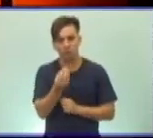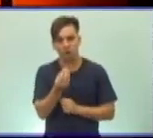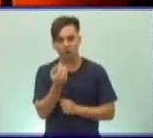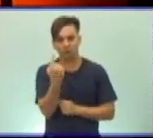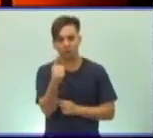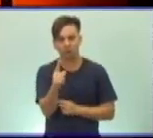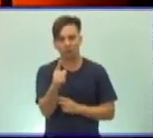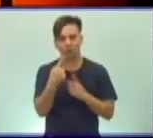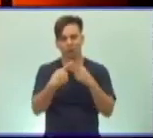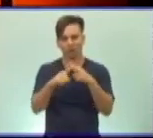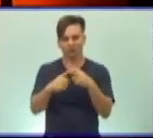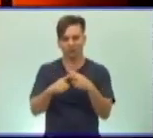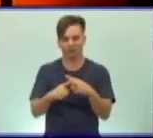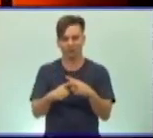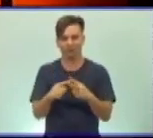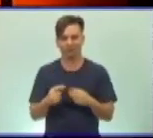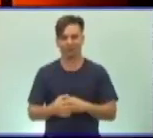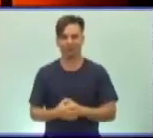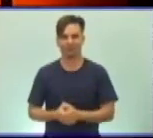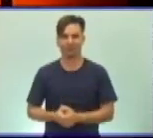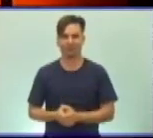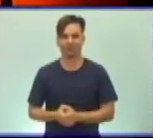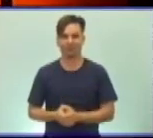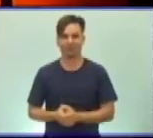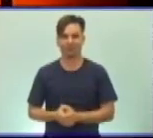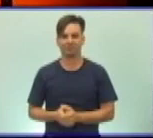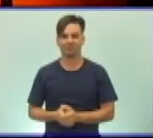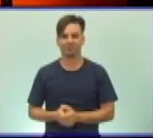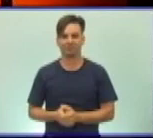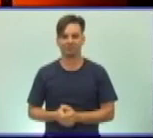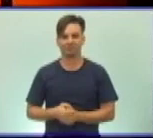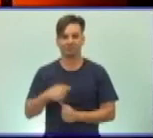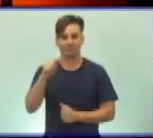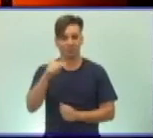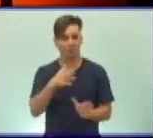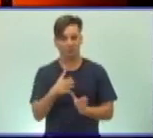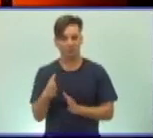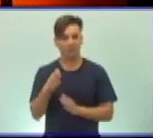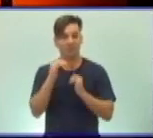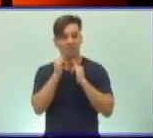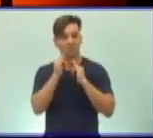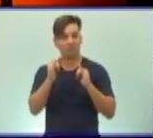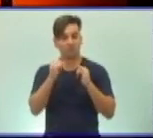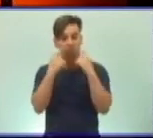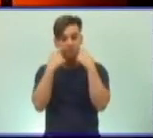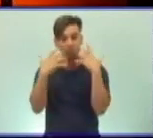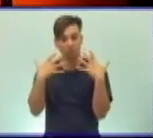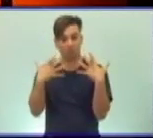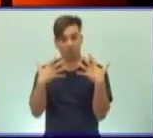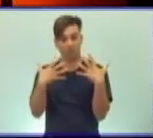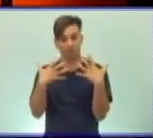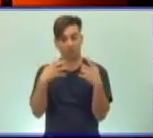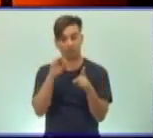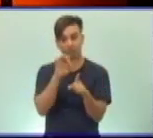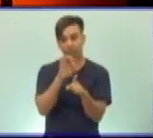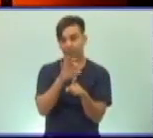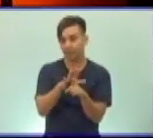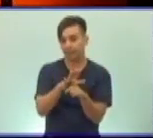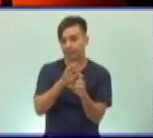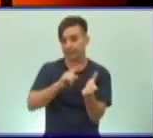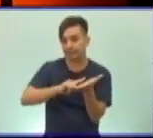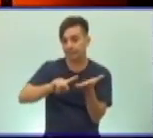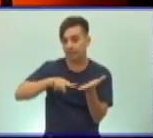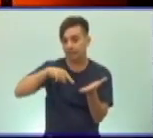propia solución. Miren, tengo una información muy importante que darle. A partir de la semana que